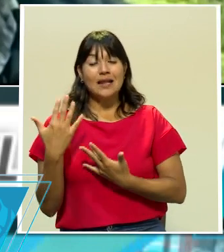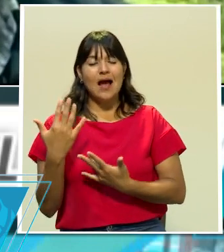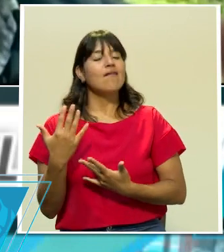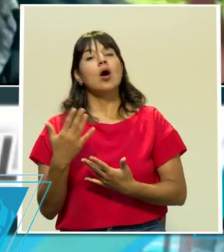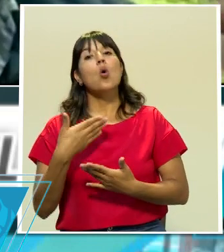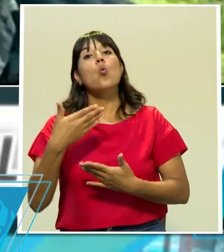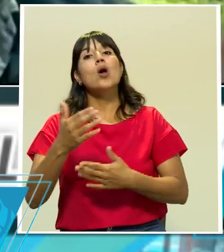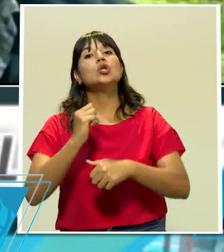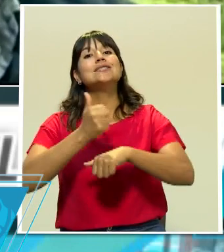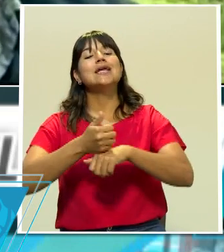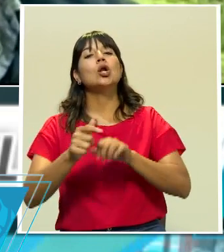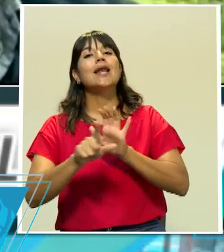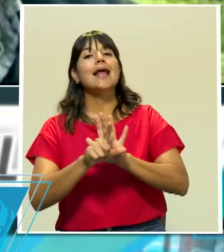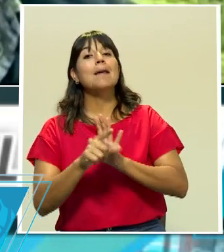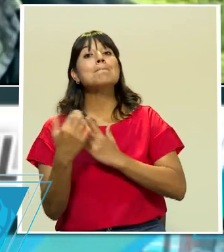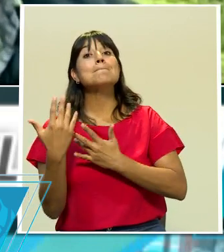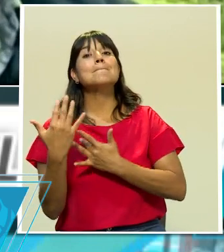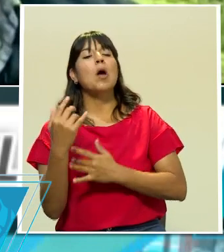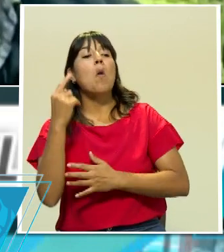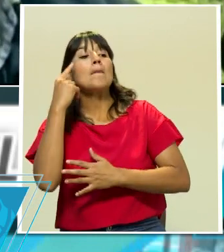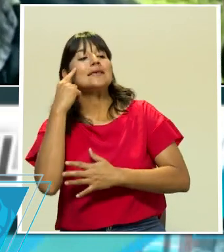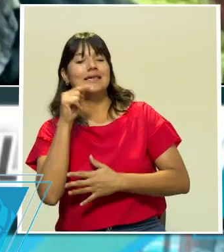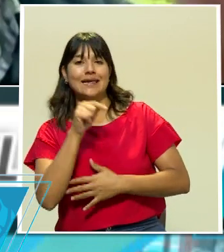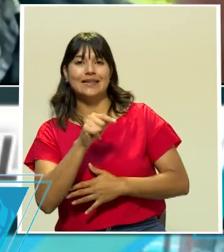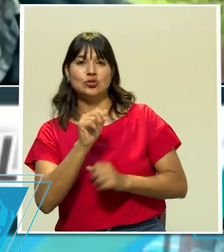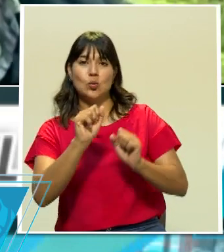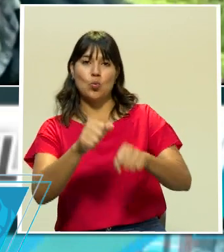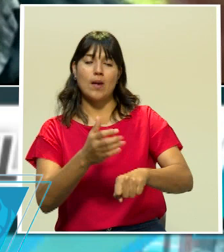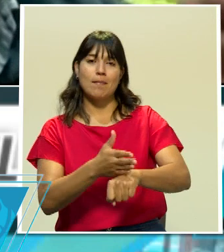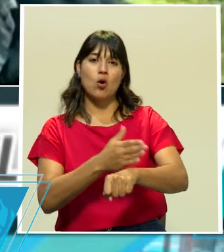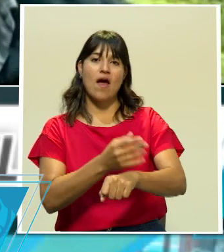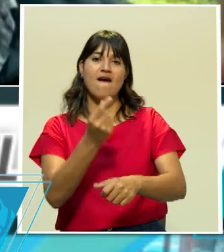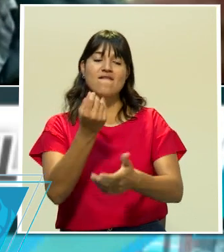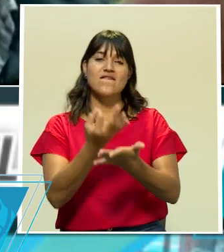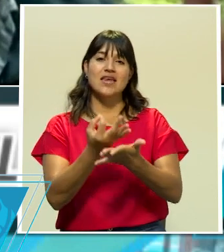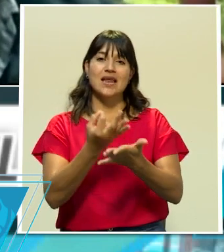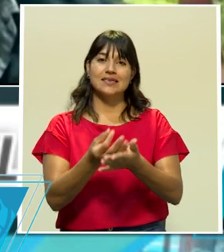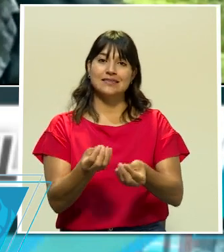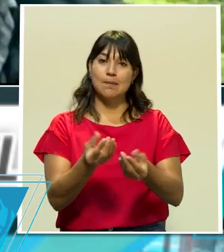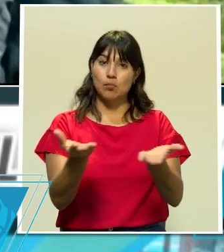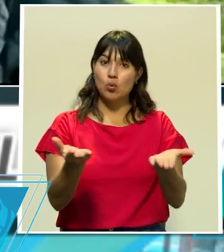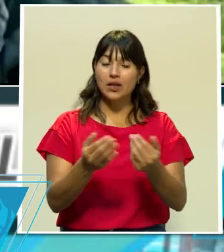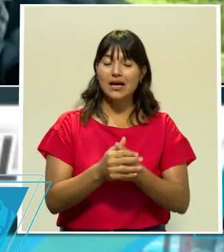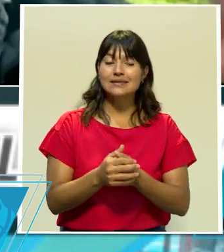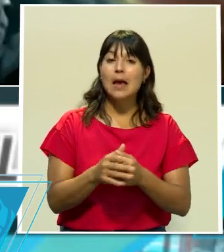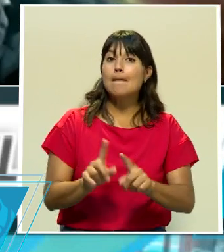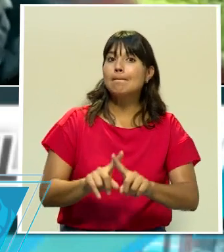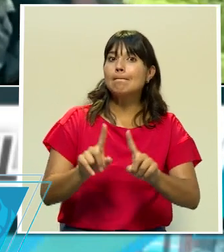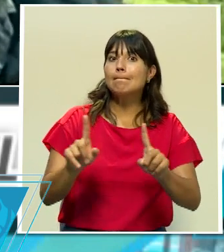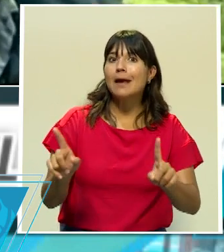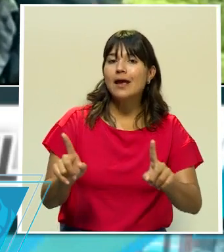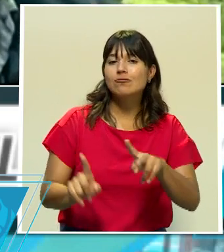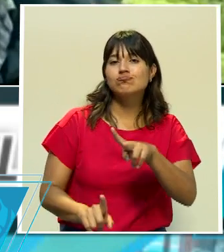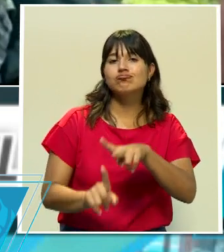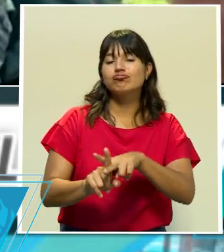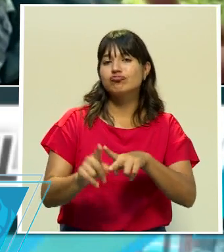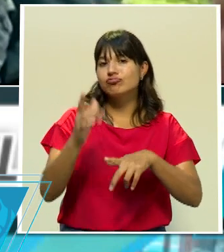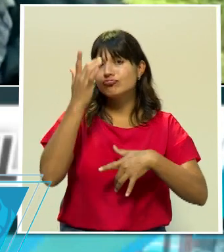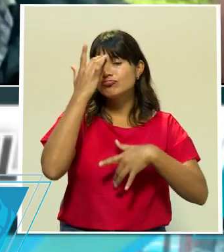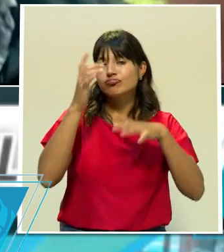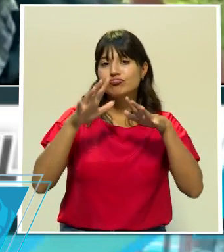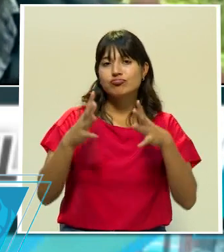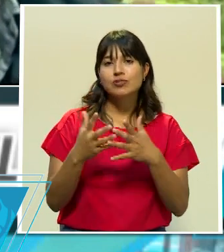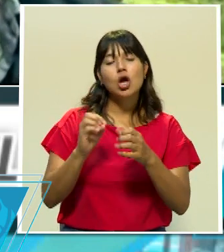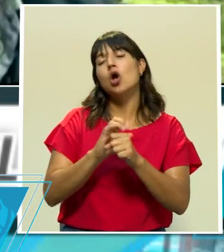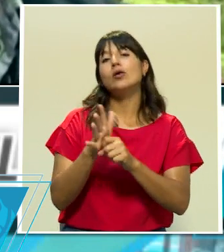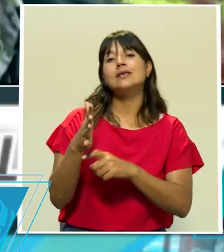finanzas públicas y reduciendo el déficit. Pero al entrar el COVID, al entrar la pandemia, en general la actividad económica del mundo